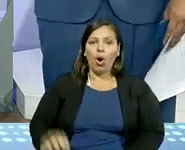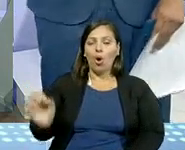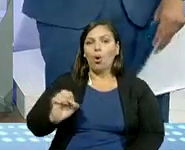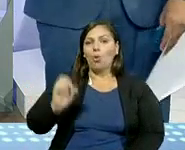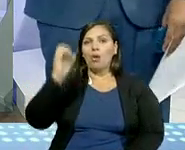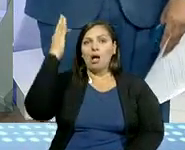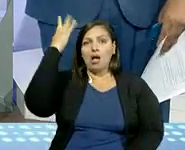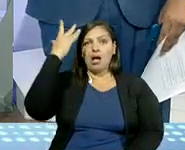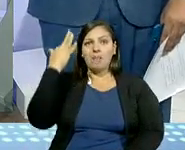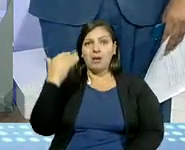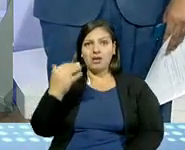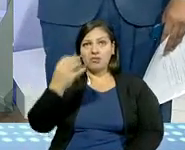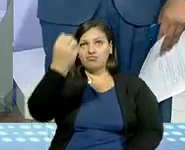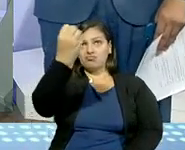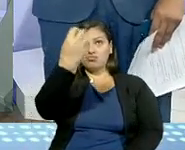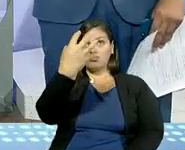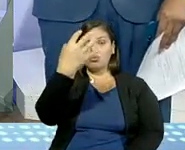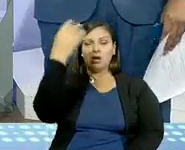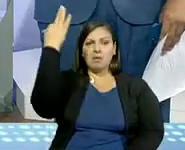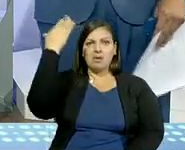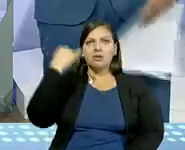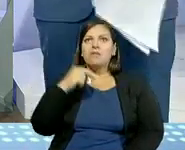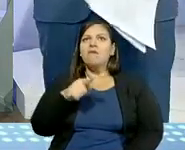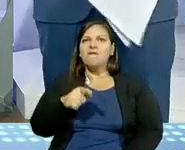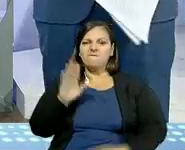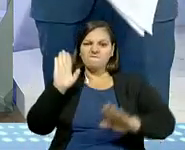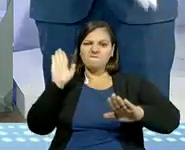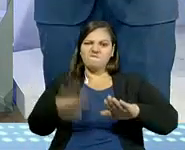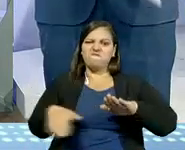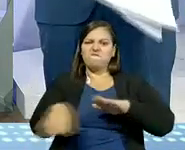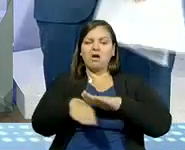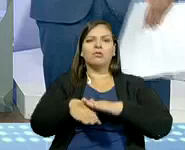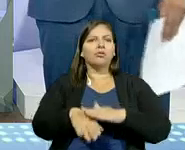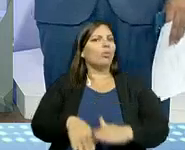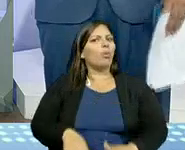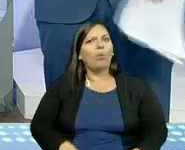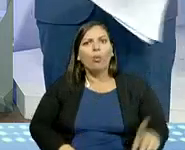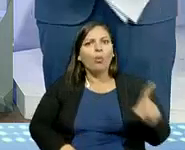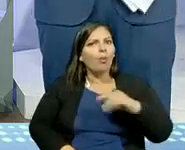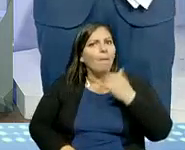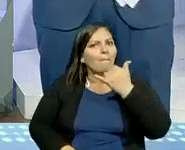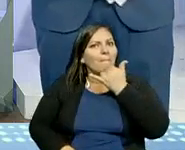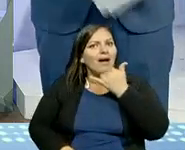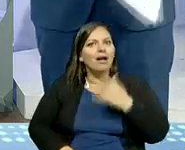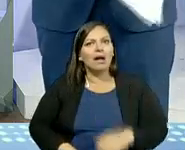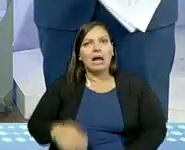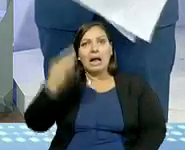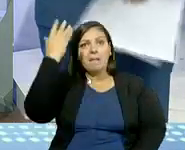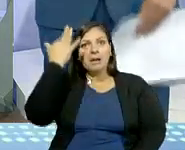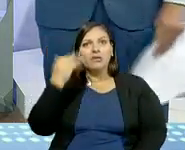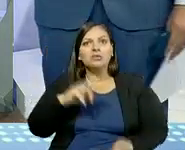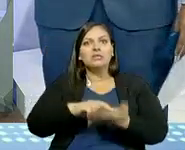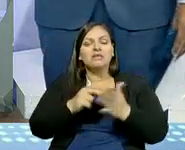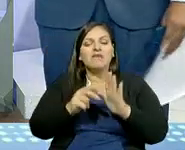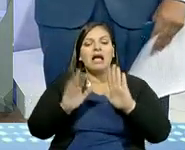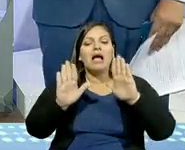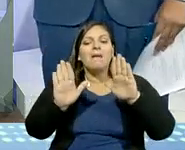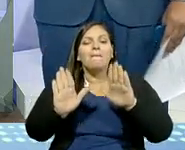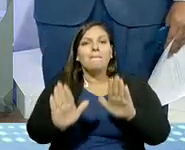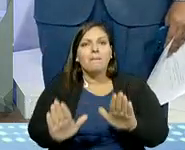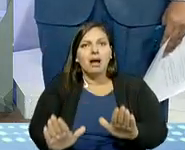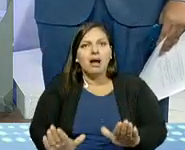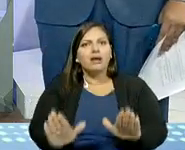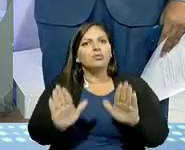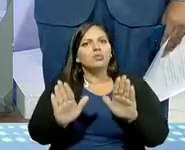para acelerar el carro, y no, es al revés, lo contrario, es para ralentizar el tránsito precisamente del vehículo